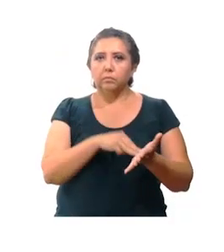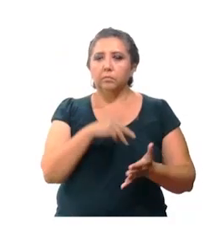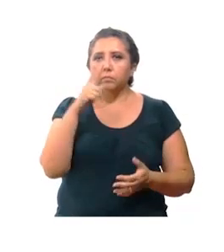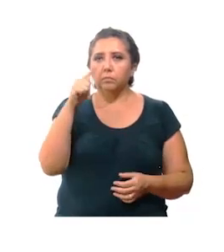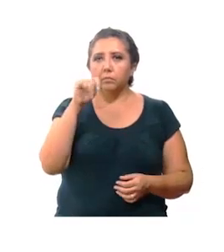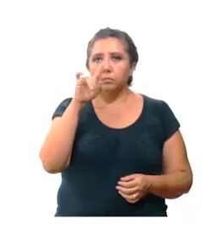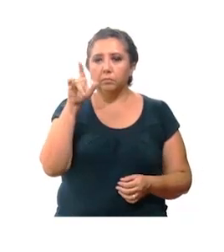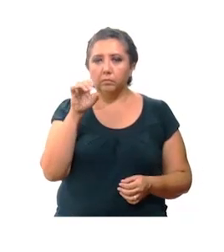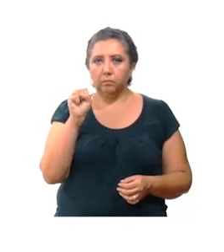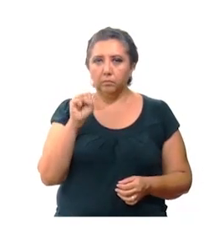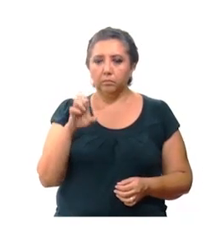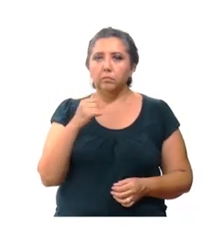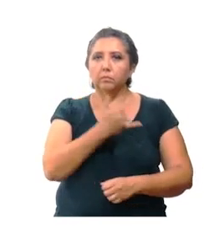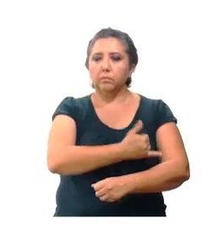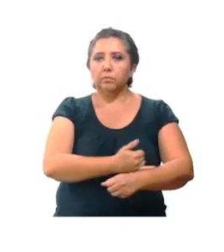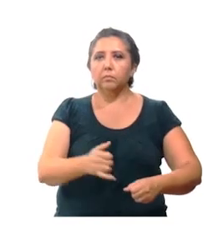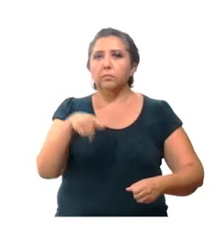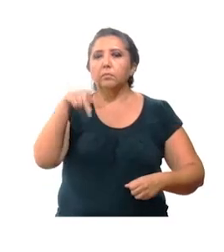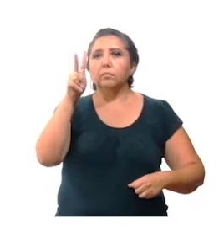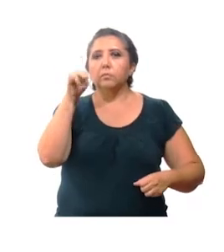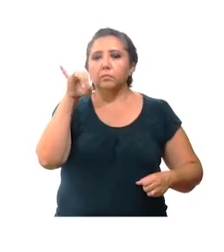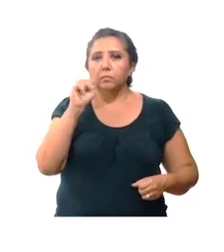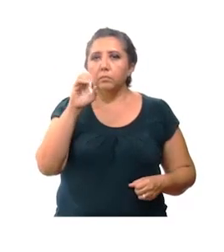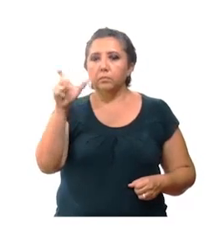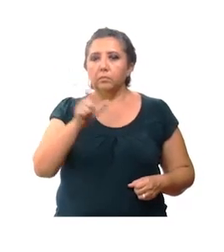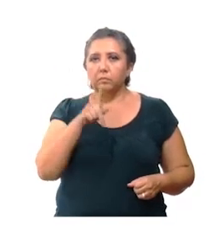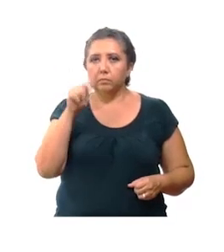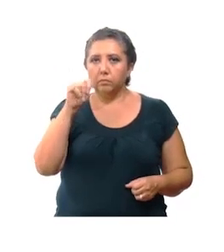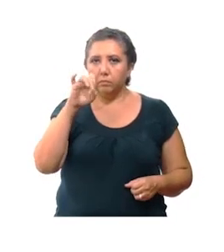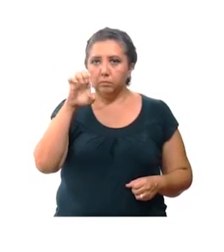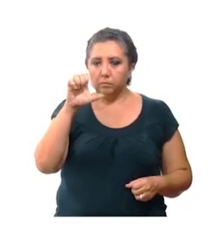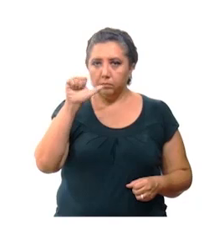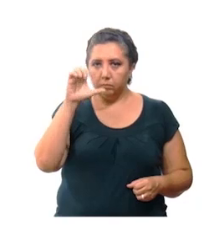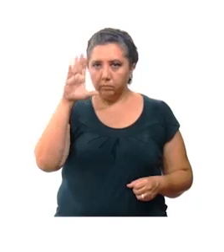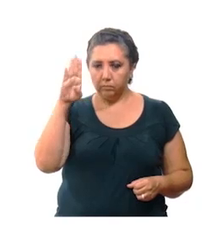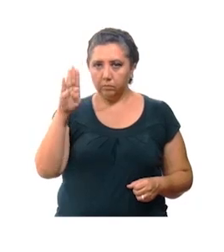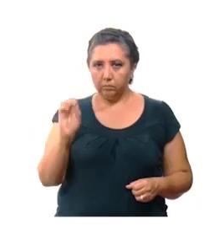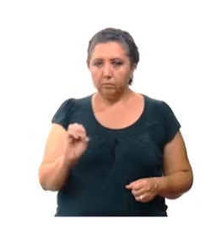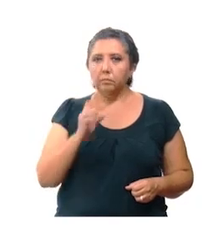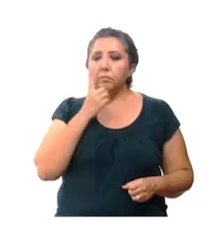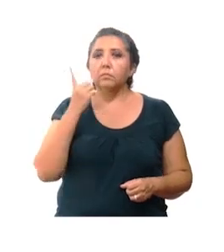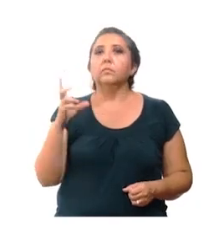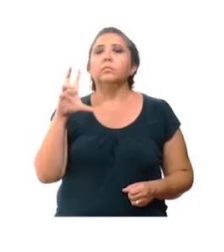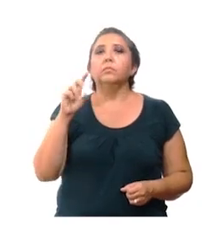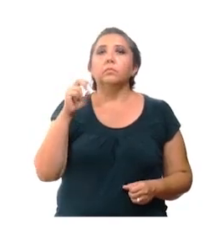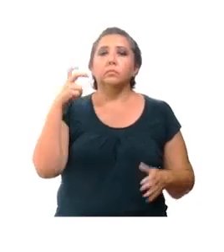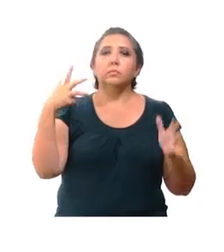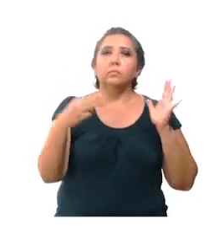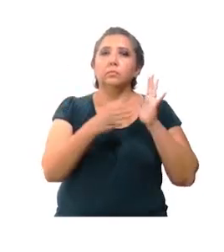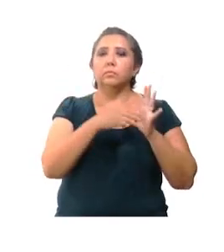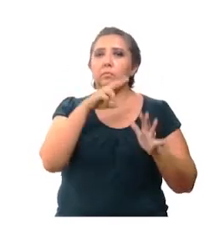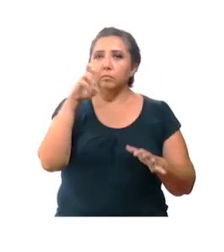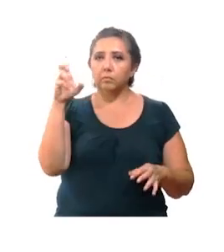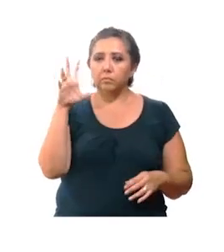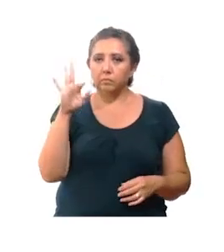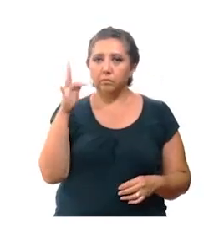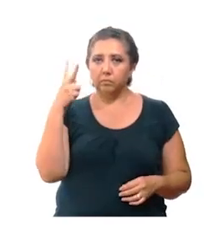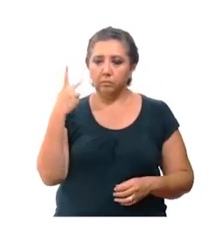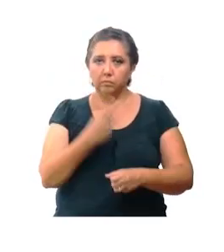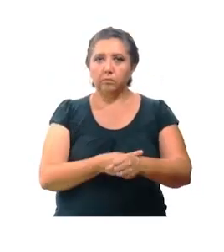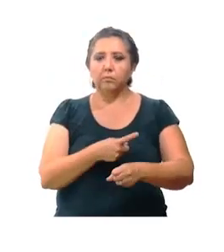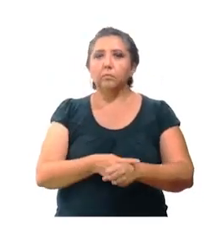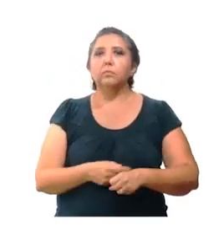y 1 en Buxots, Izamal, Canacín, Oshkushkap y Teabo. De los 38.242